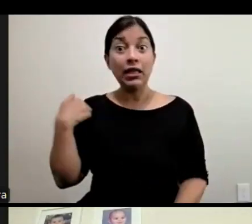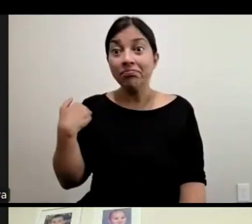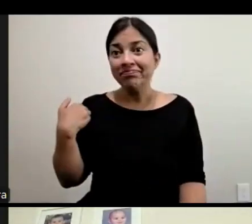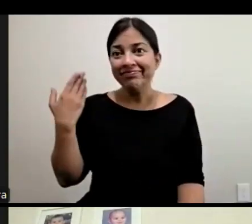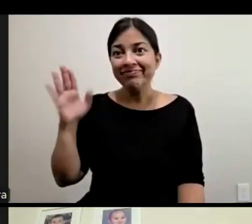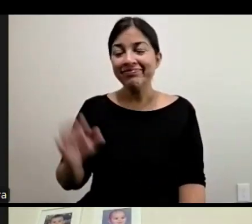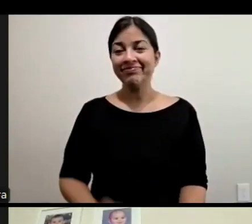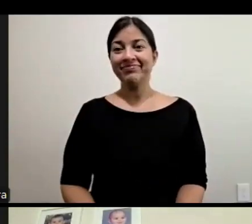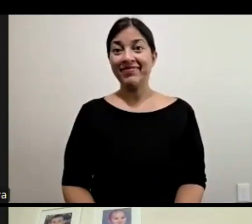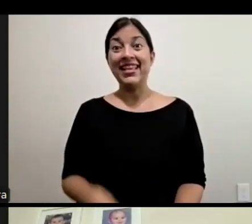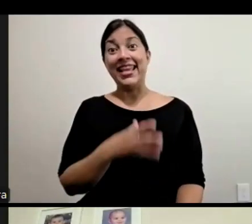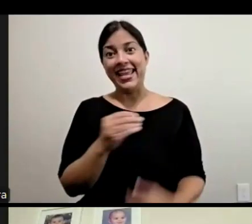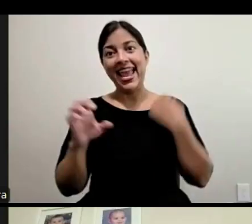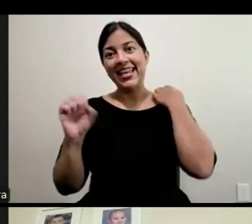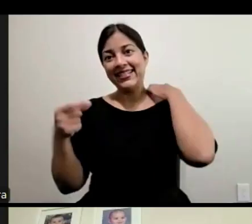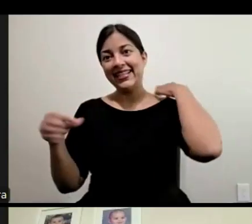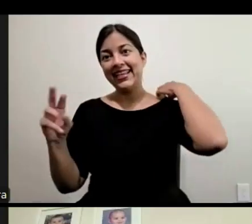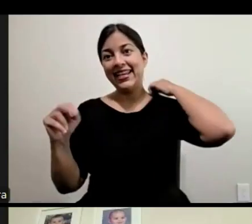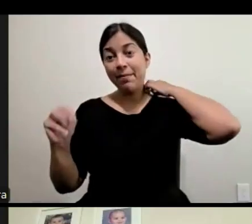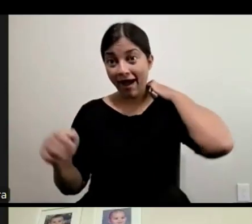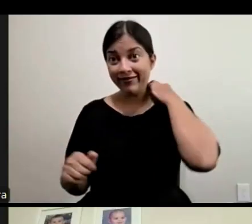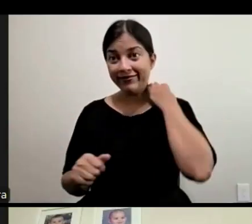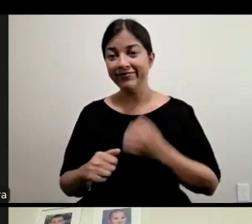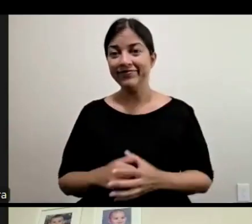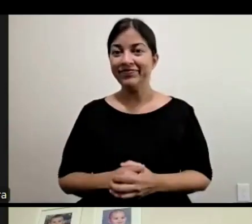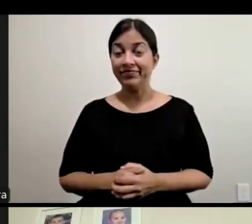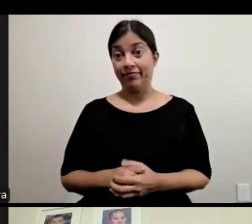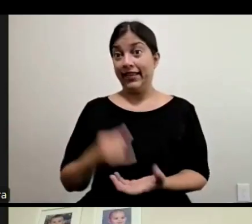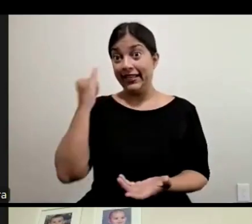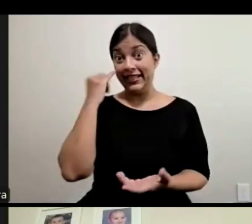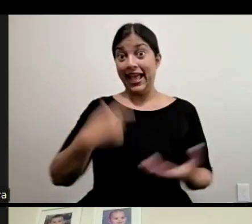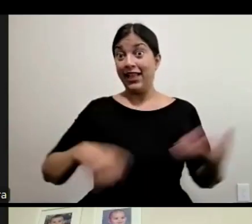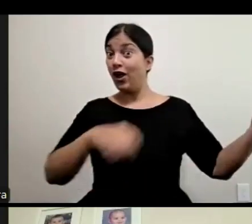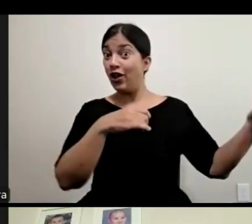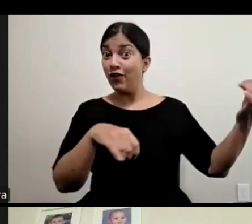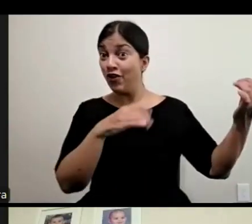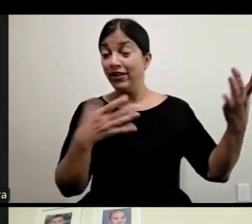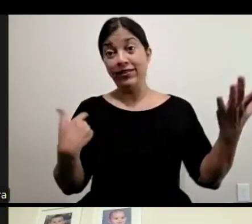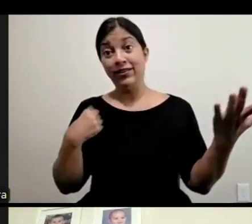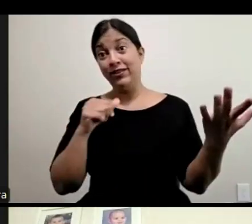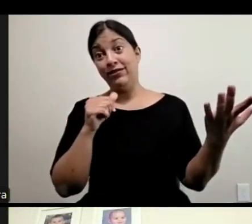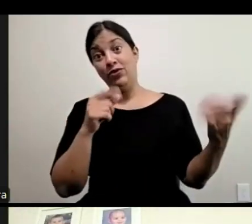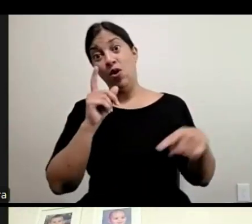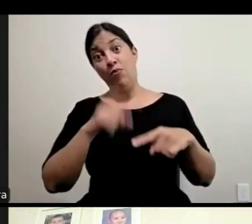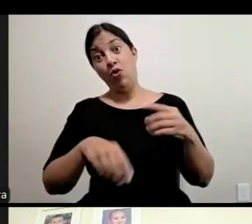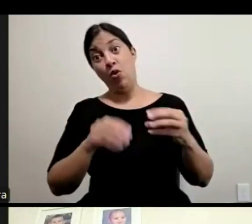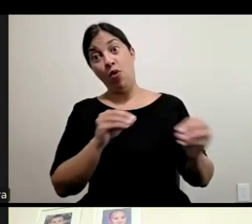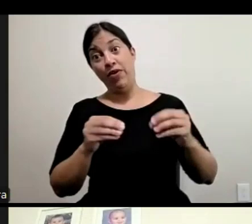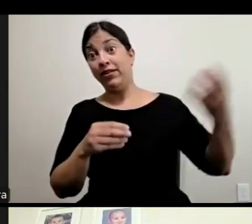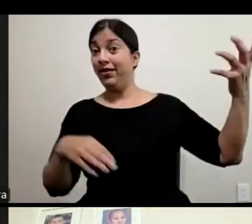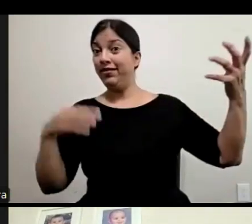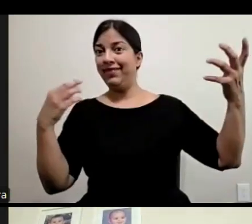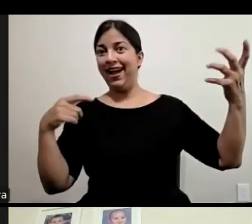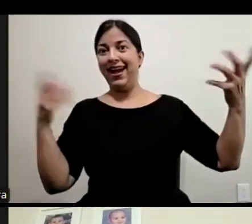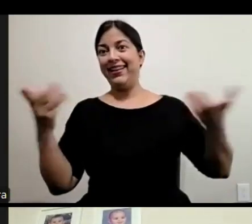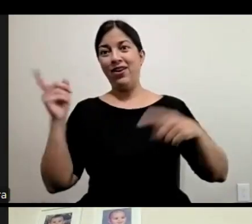esgrima. Y posiblemente porque si el coreógrafo está tocando el violín, no puedo mover esta mano, aquí todo el mundo la ponga aquí.